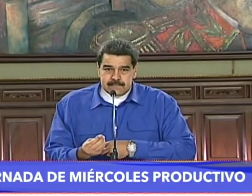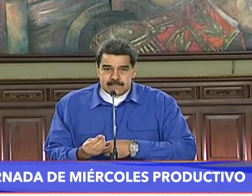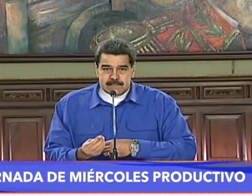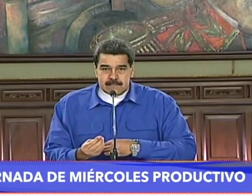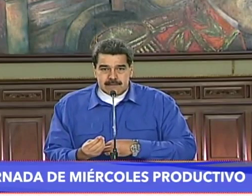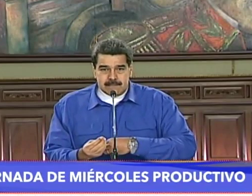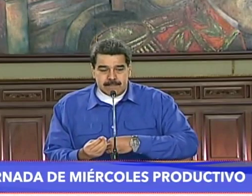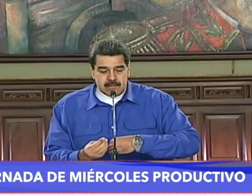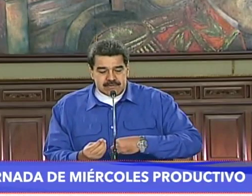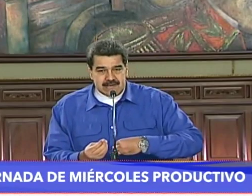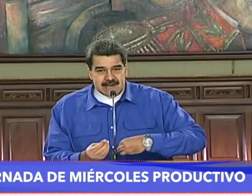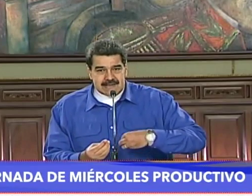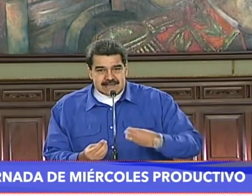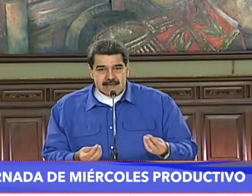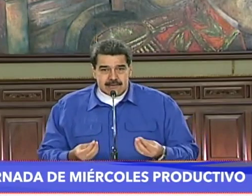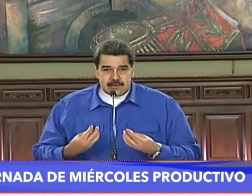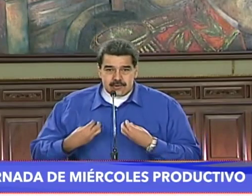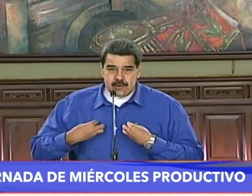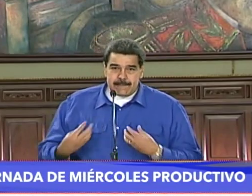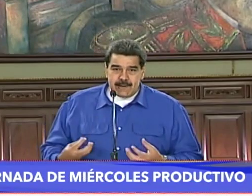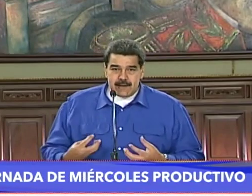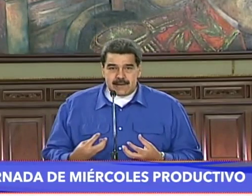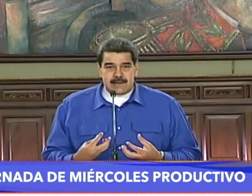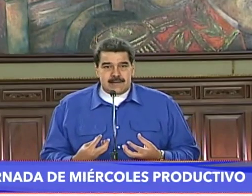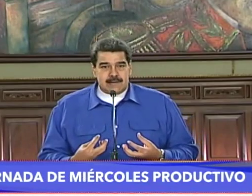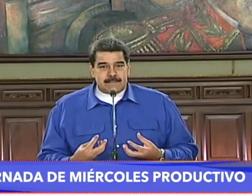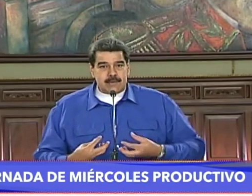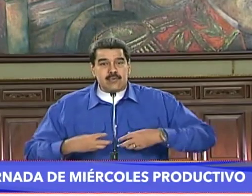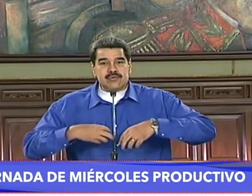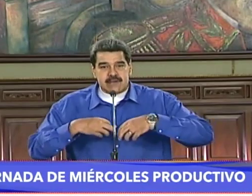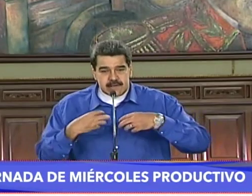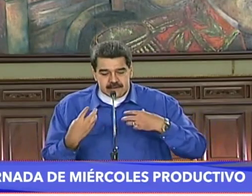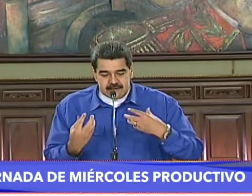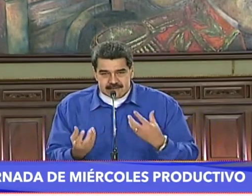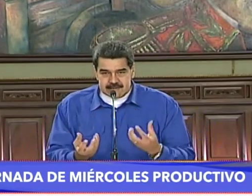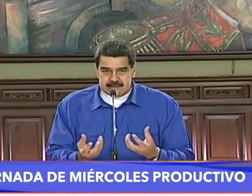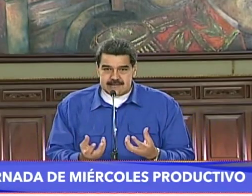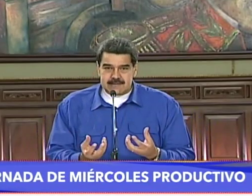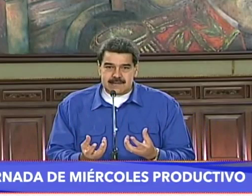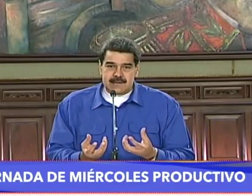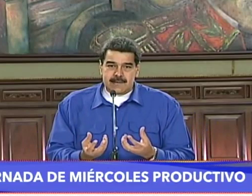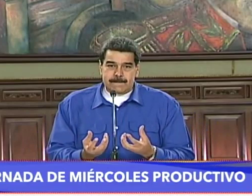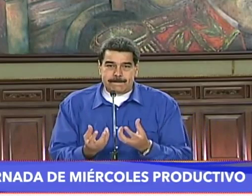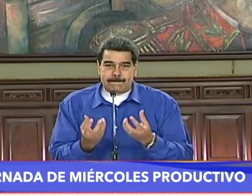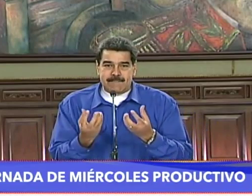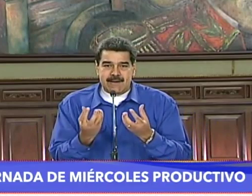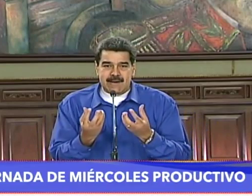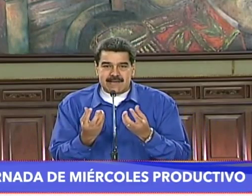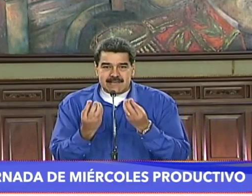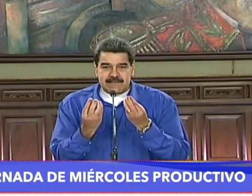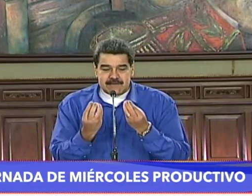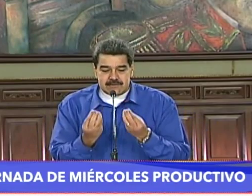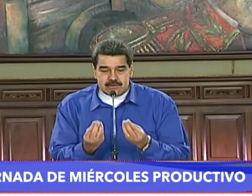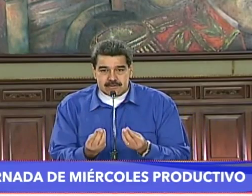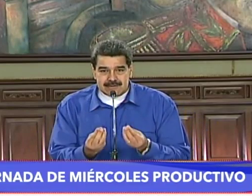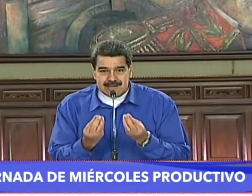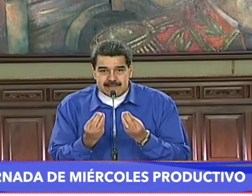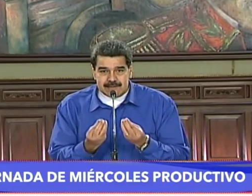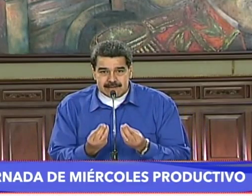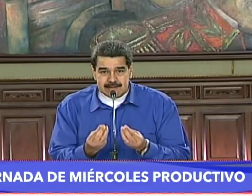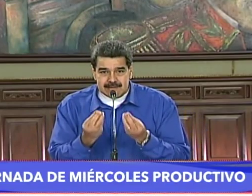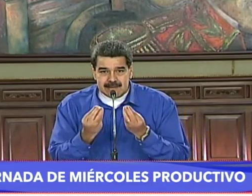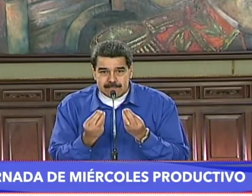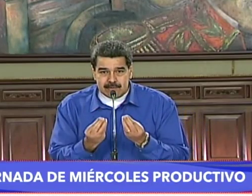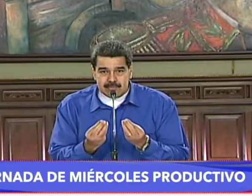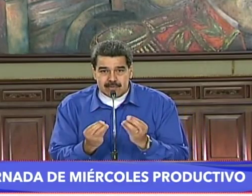alimento, producir calzado, ropa, producir riquezas para la satisfacción de